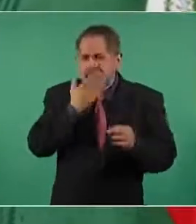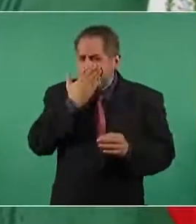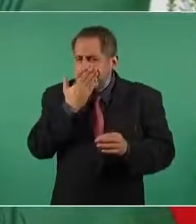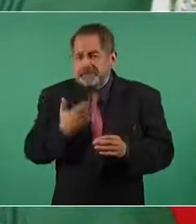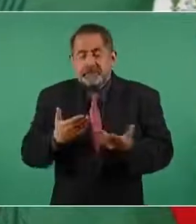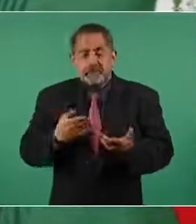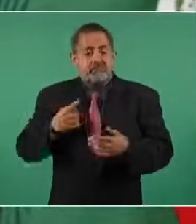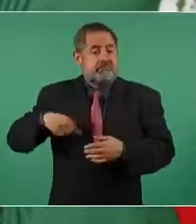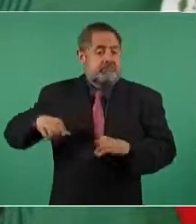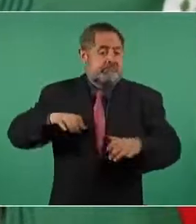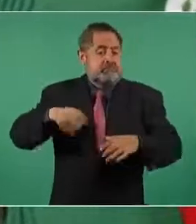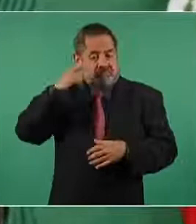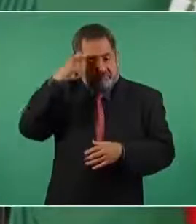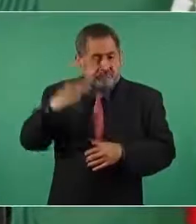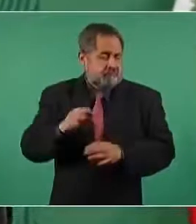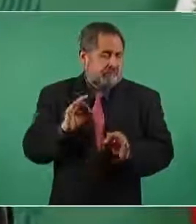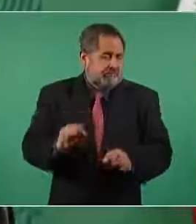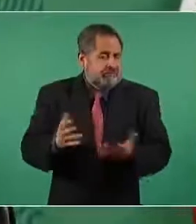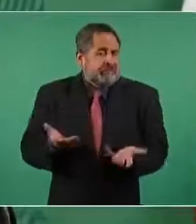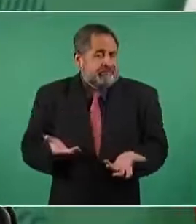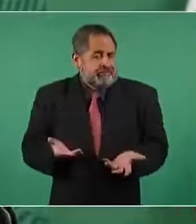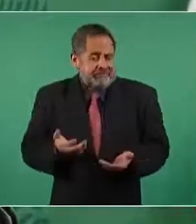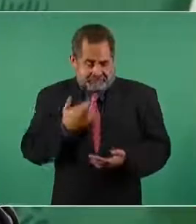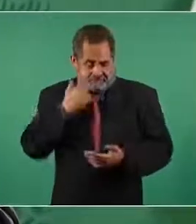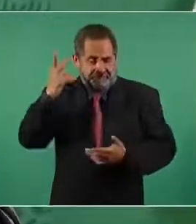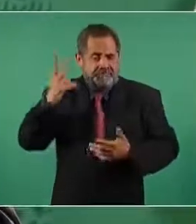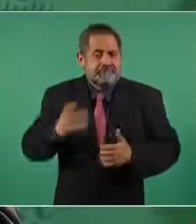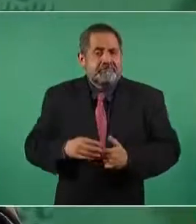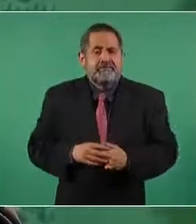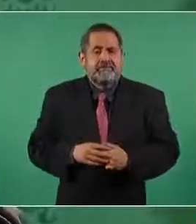de los trabajadores mexicanos.